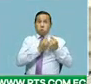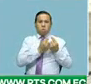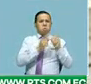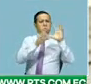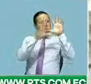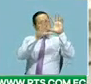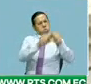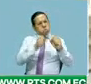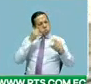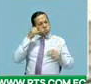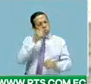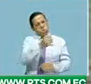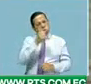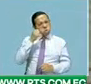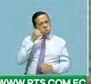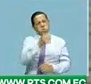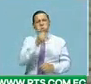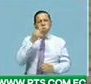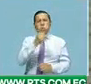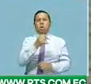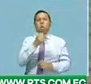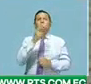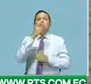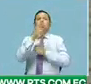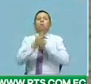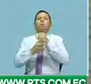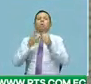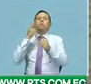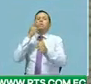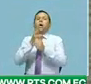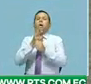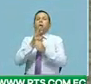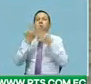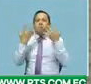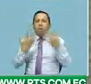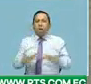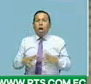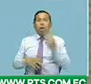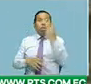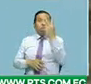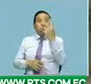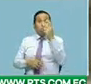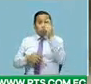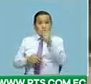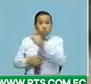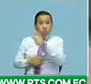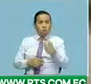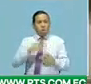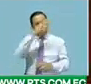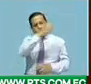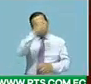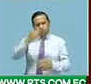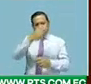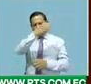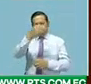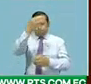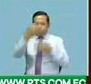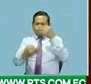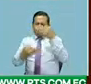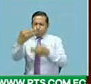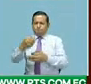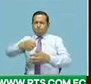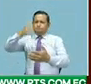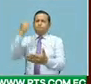de este indignante hecho hay noticias y es que todos de los siete procesados finalmente fueron condenados y se ha logrado